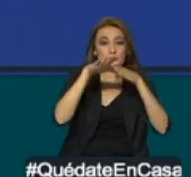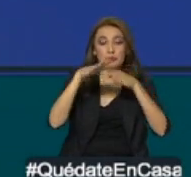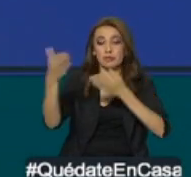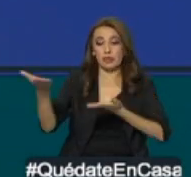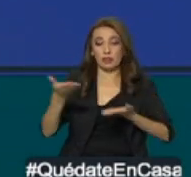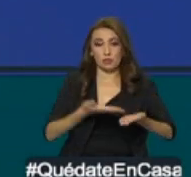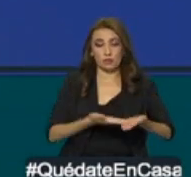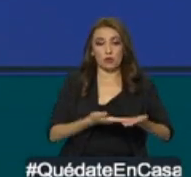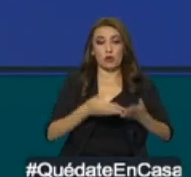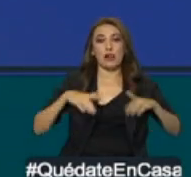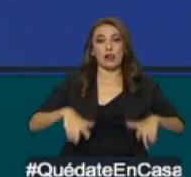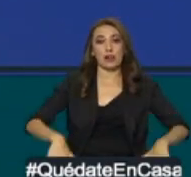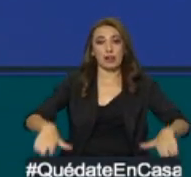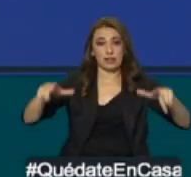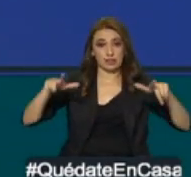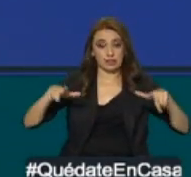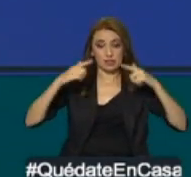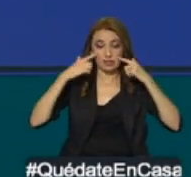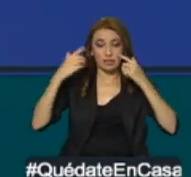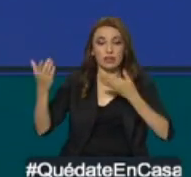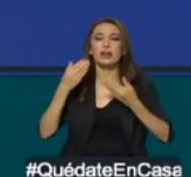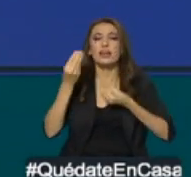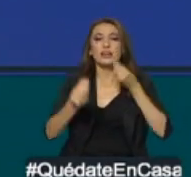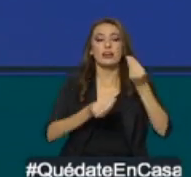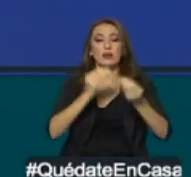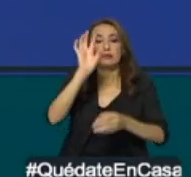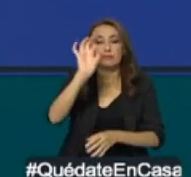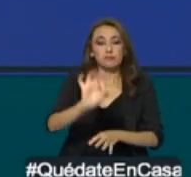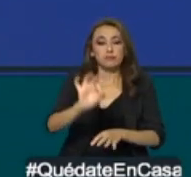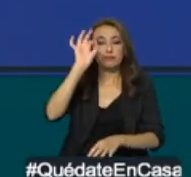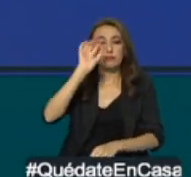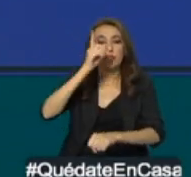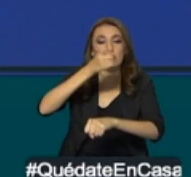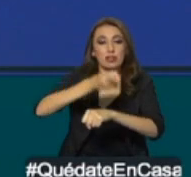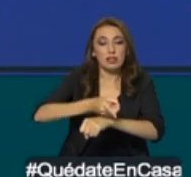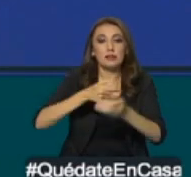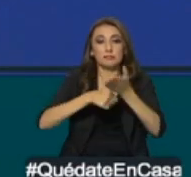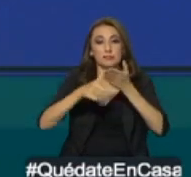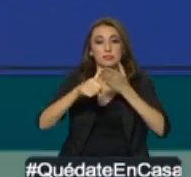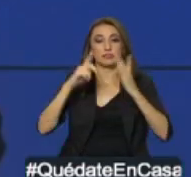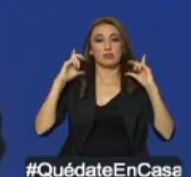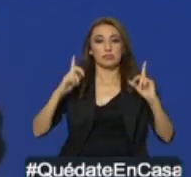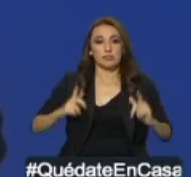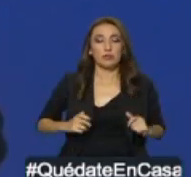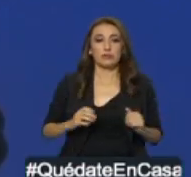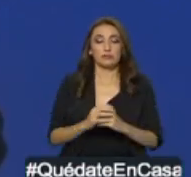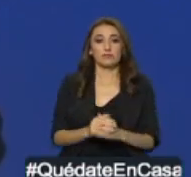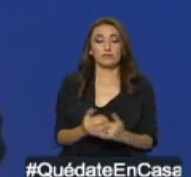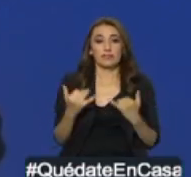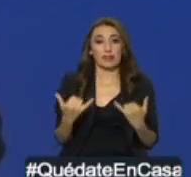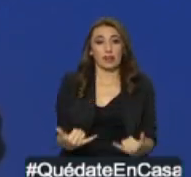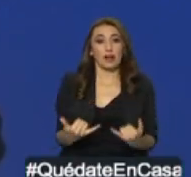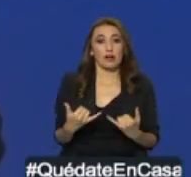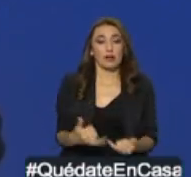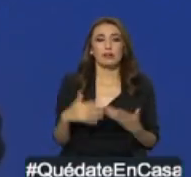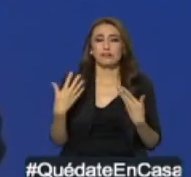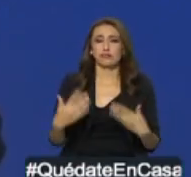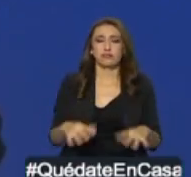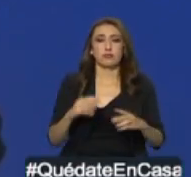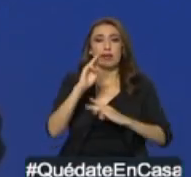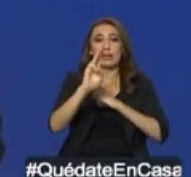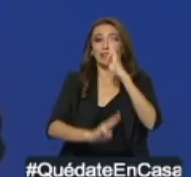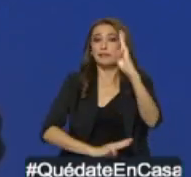la republica a asumir las funciones de ministro de salud en momentos en que el planeta enfrenta una de las peores